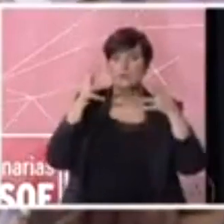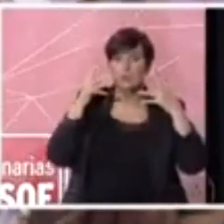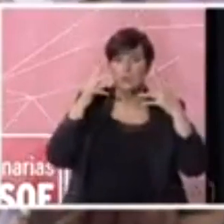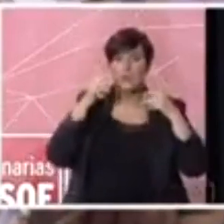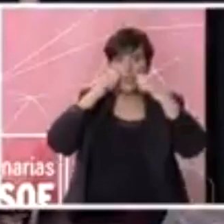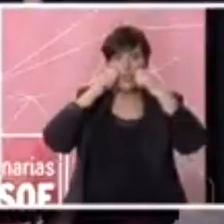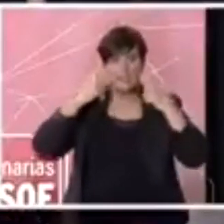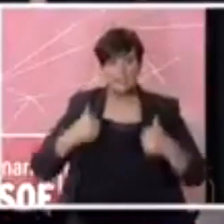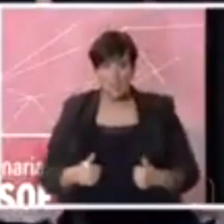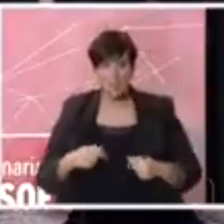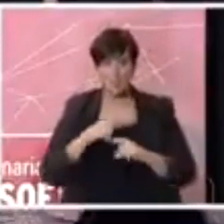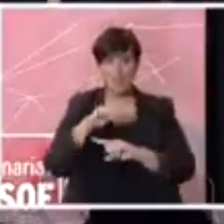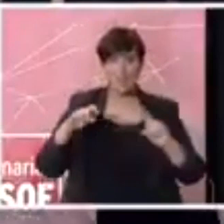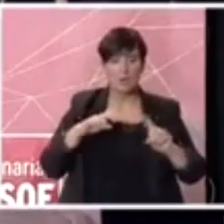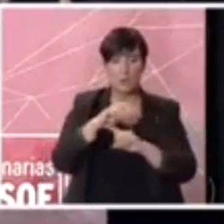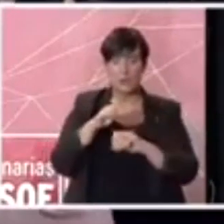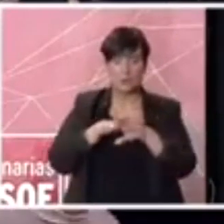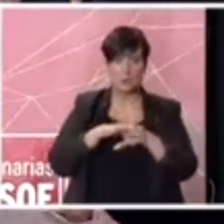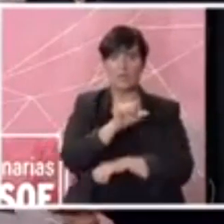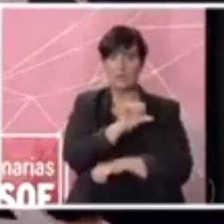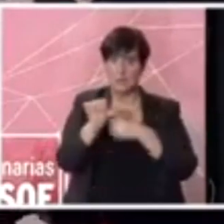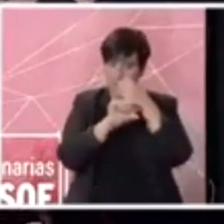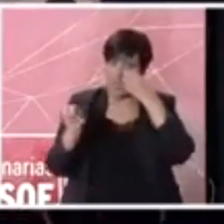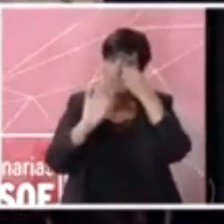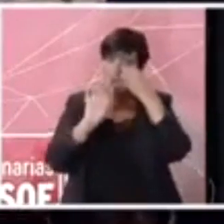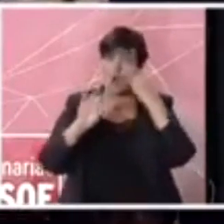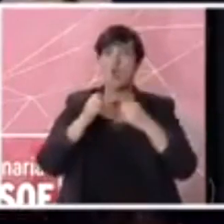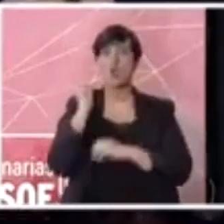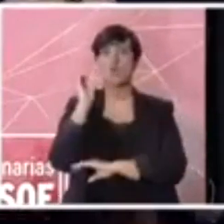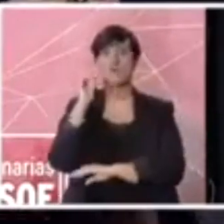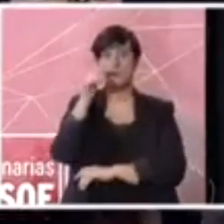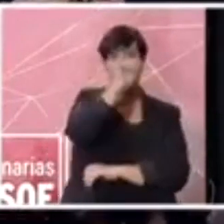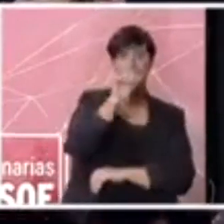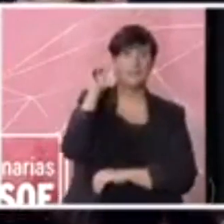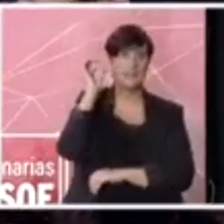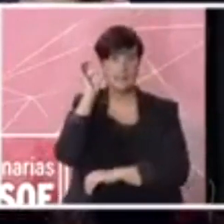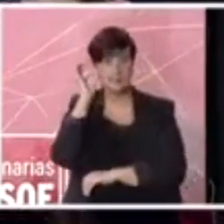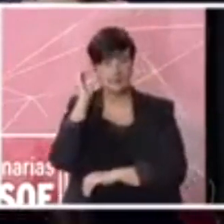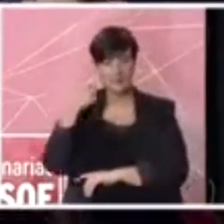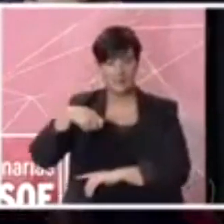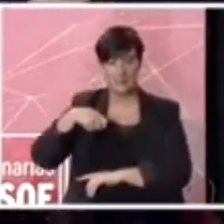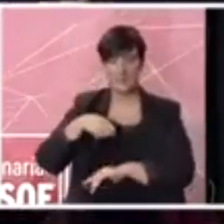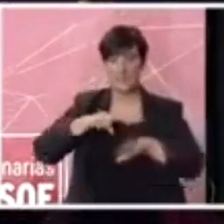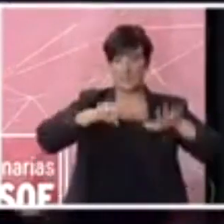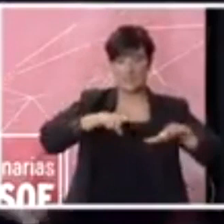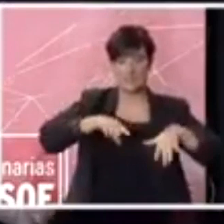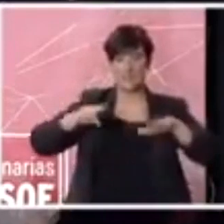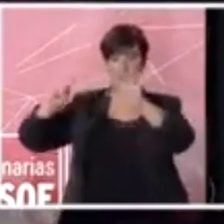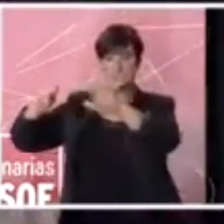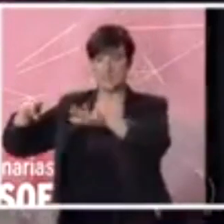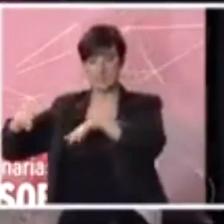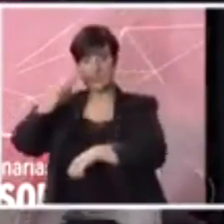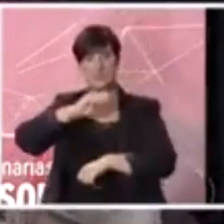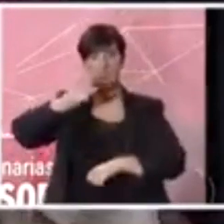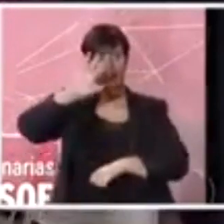salud que se celebran todas las semanas o las conferencias de presidentes y presidentas que vamos a celebrar cada 6 meses en nuestro